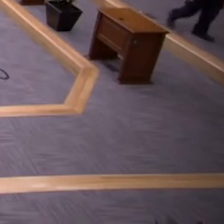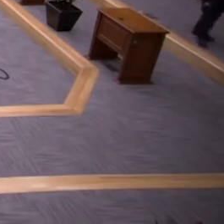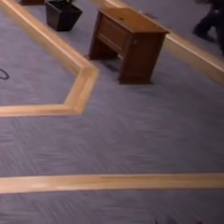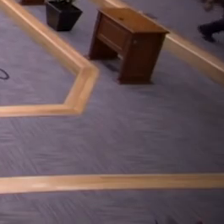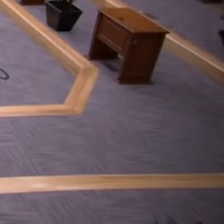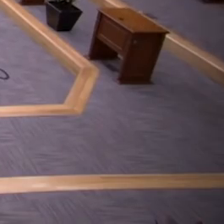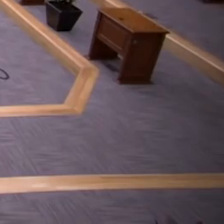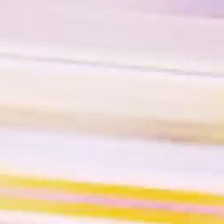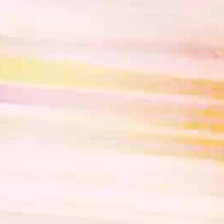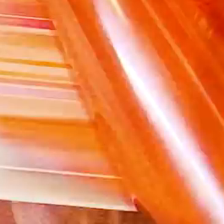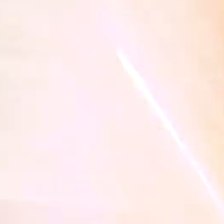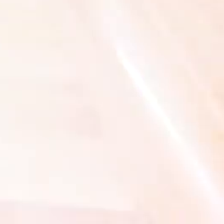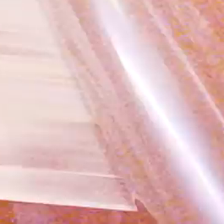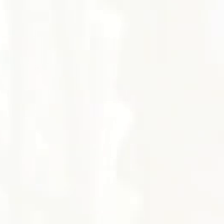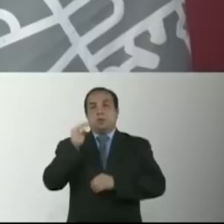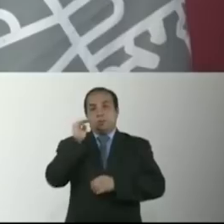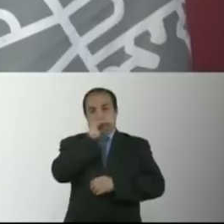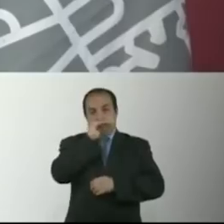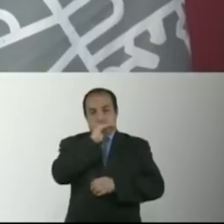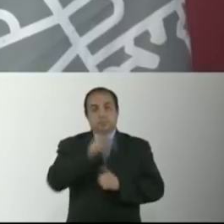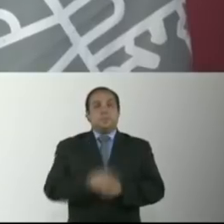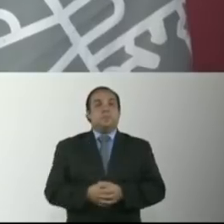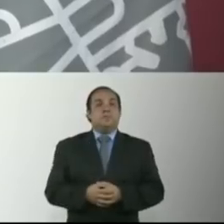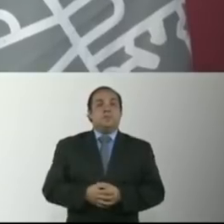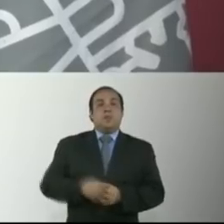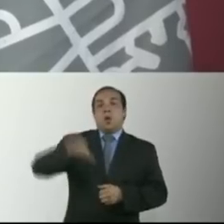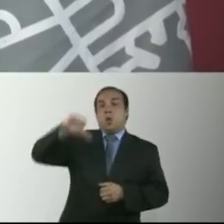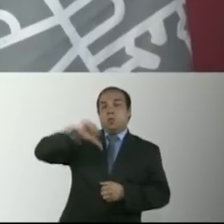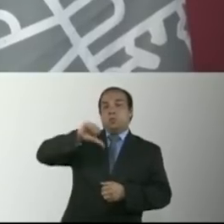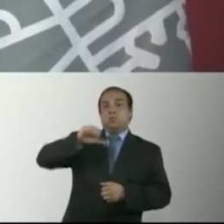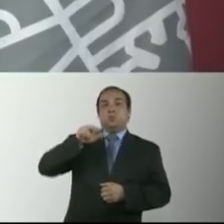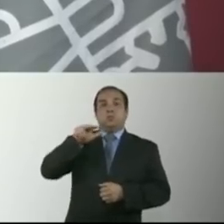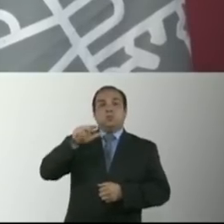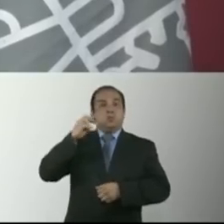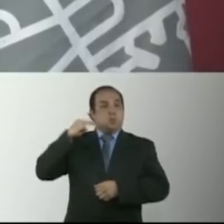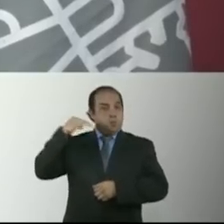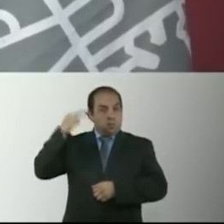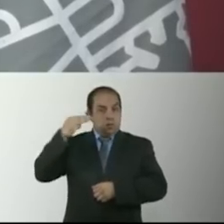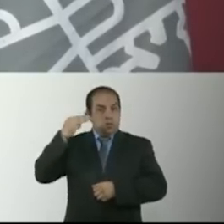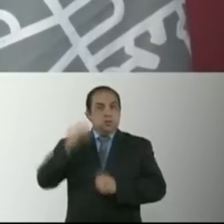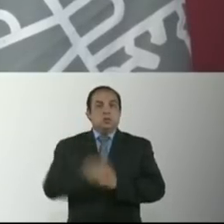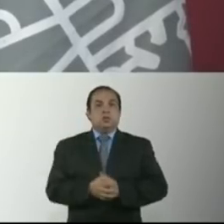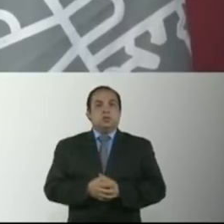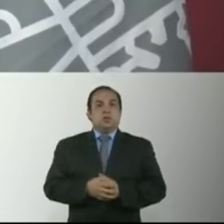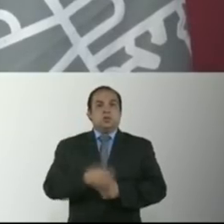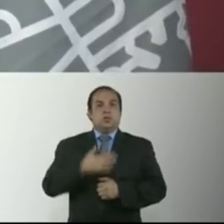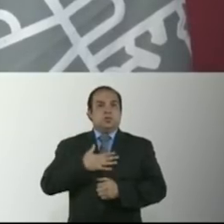suficiente de boletas y casillas. La jefa de gobierno Claudia Sheinbaum pidió al Congreso local no